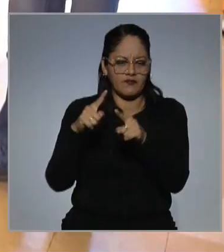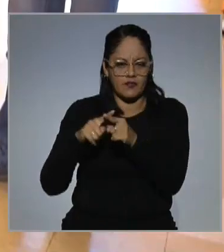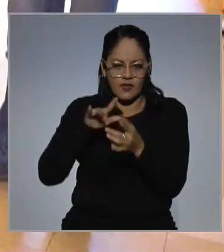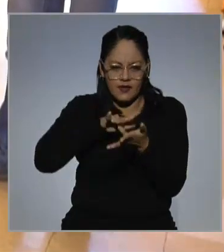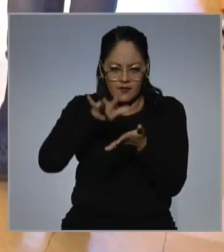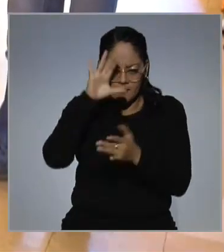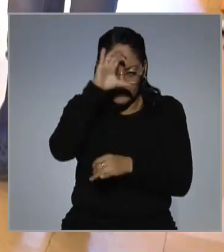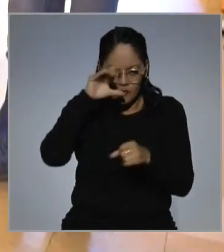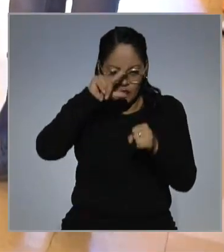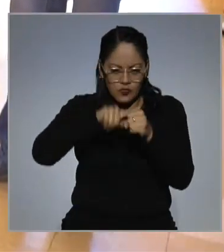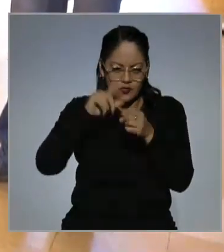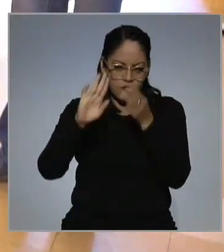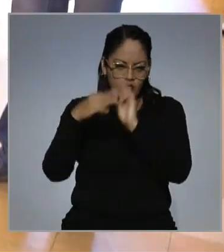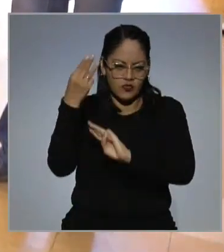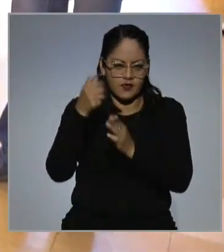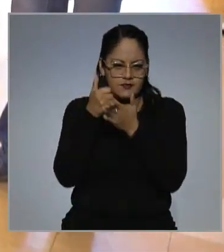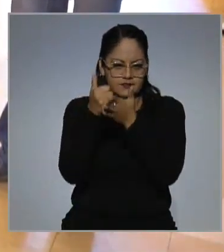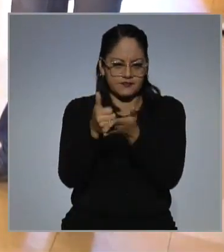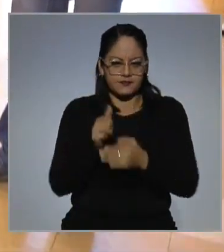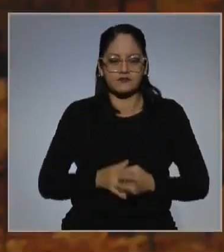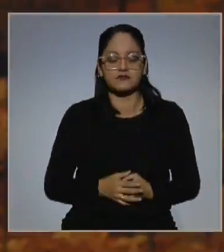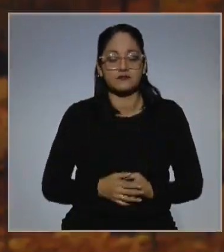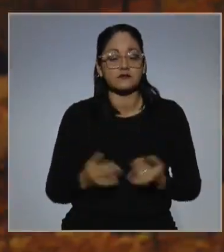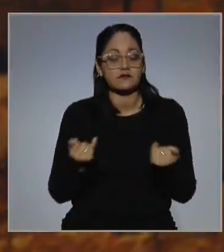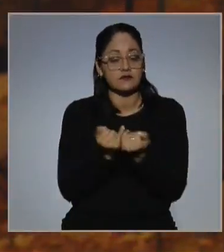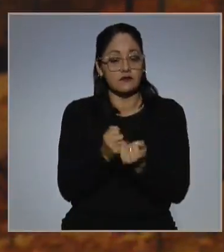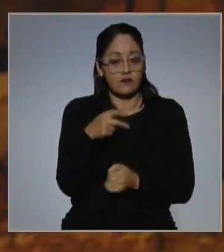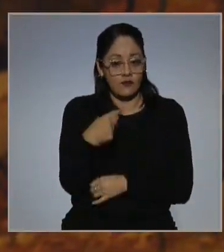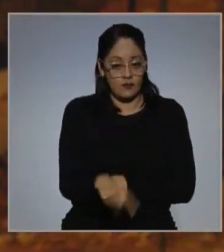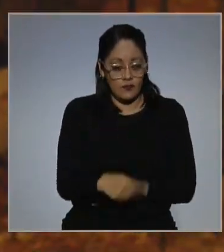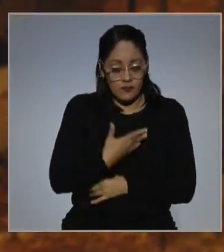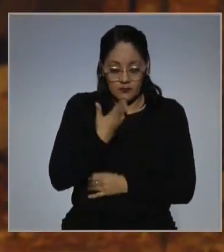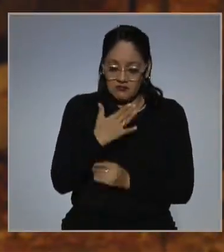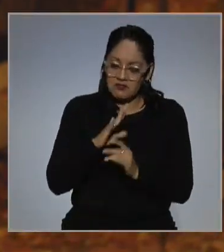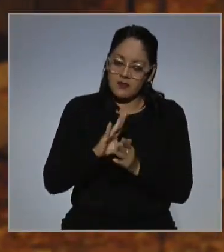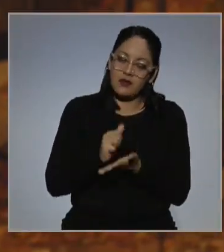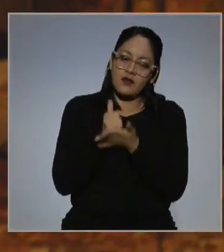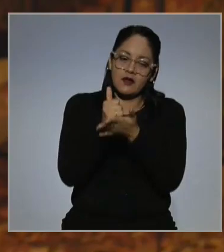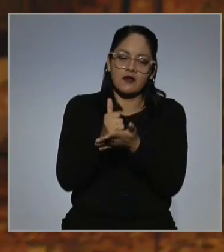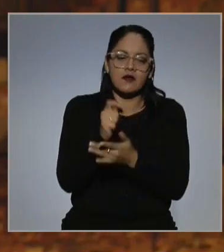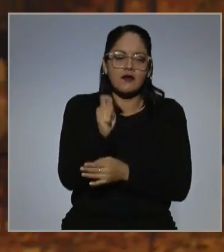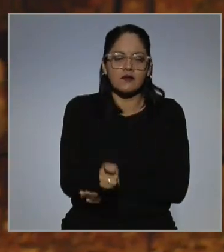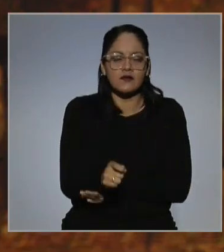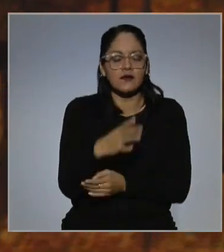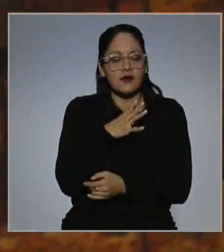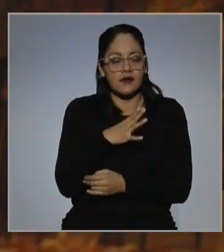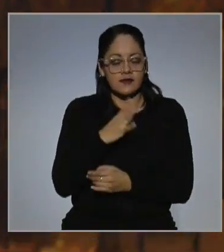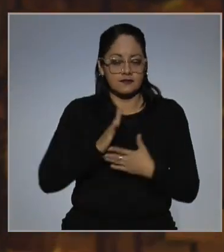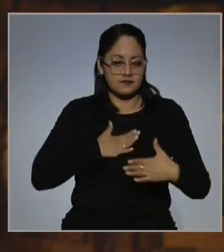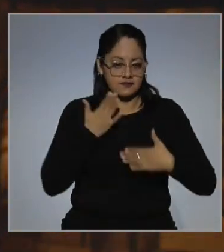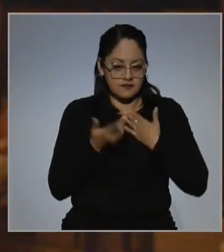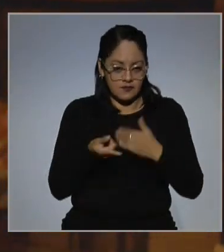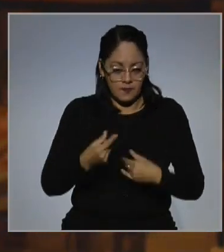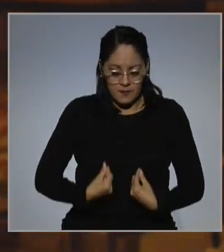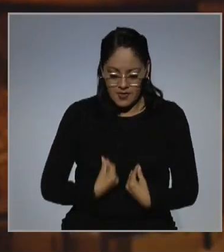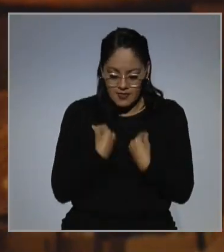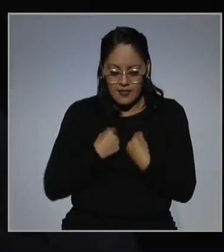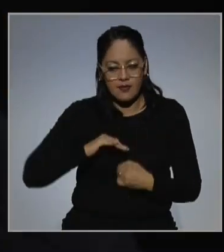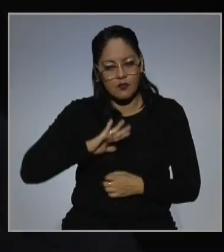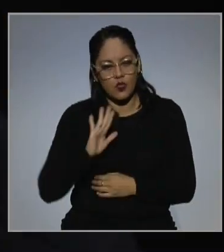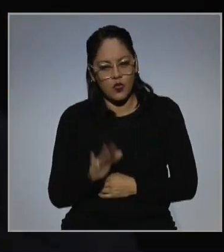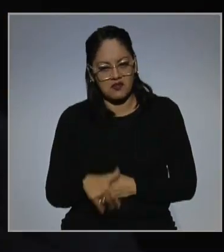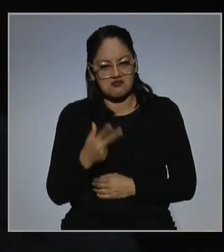contribuciones culturales al mundo. Como parte de esas aportaciones se encuentran la celebración de la vida y la